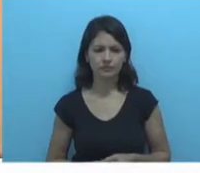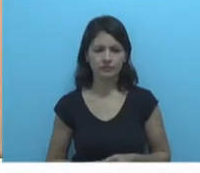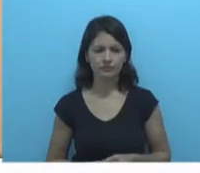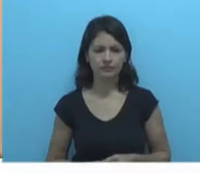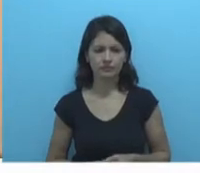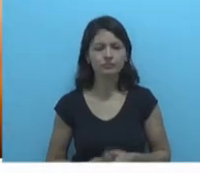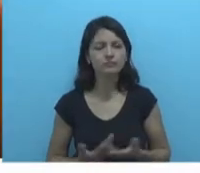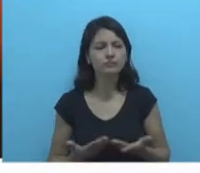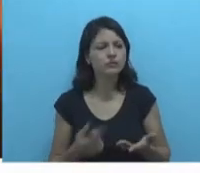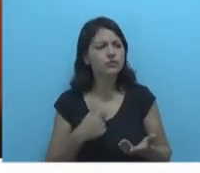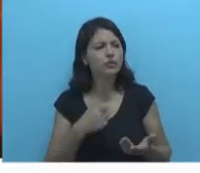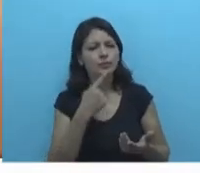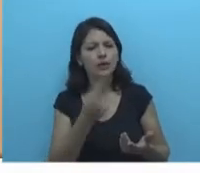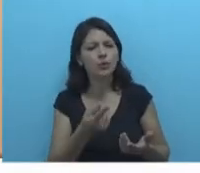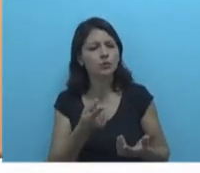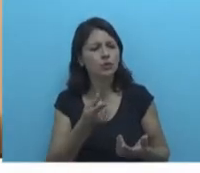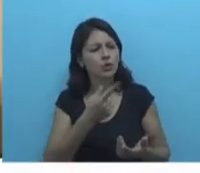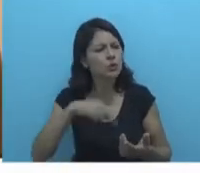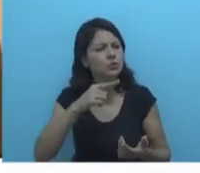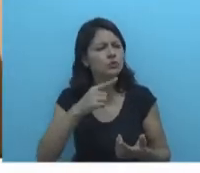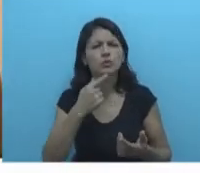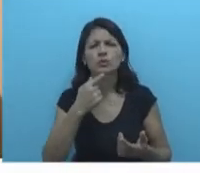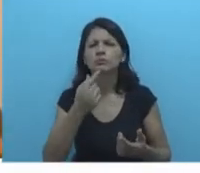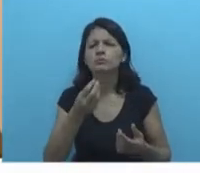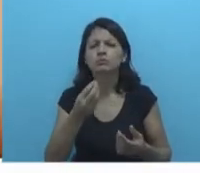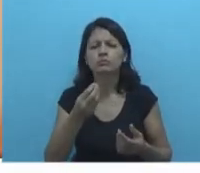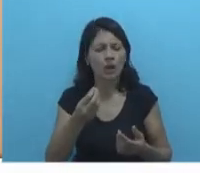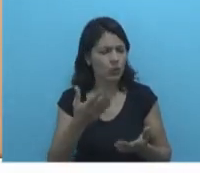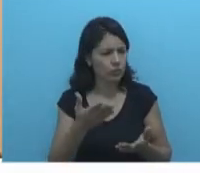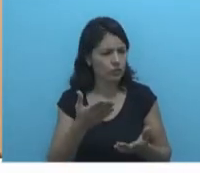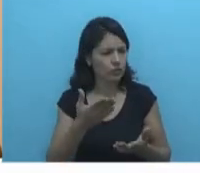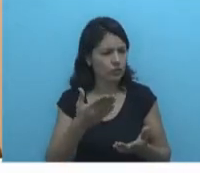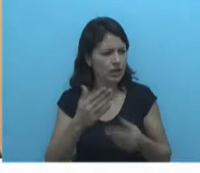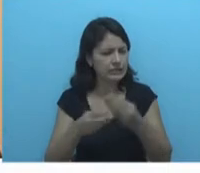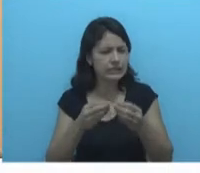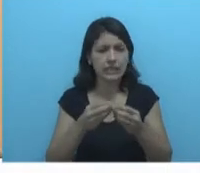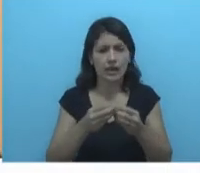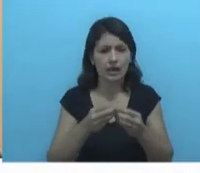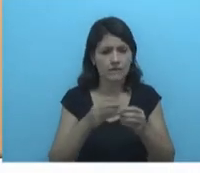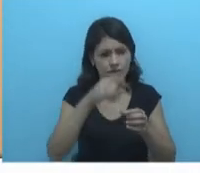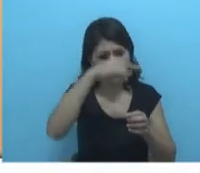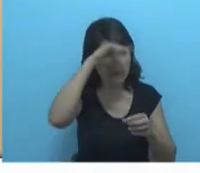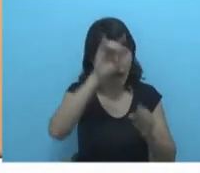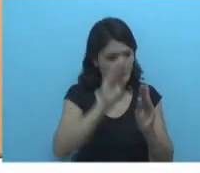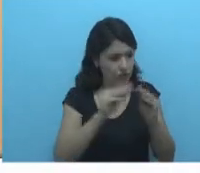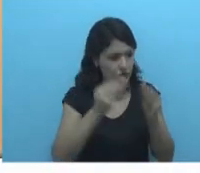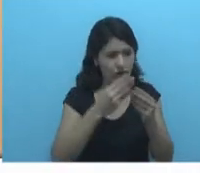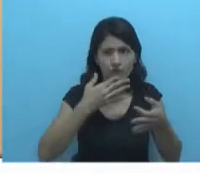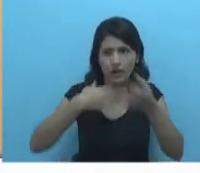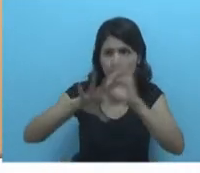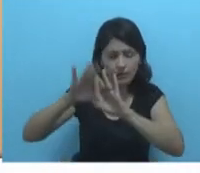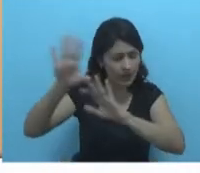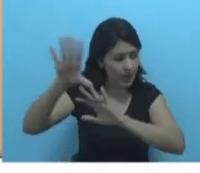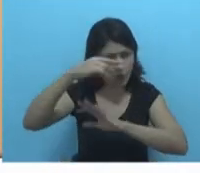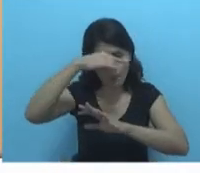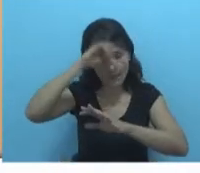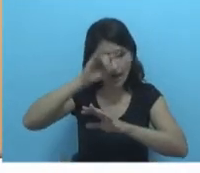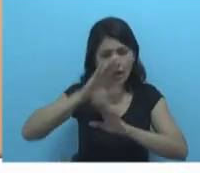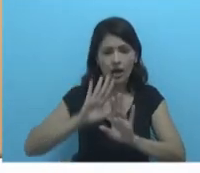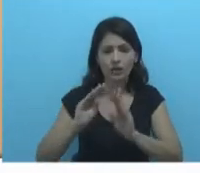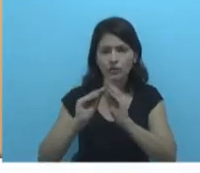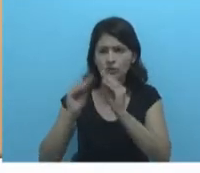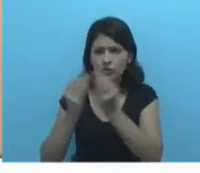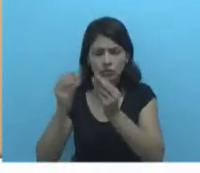que hacer? ¿Vender la vaca entera a China con los valores que están establecidos en el mercado internacional y